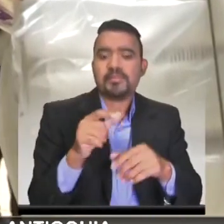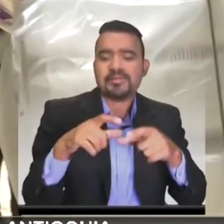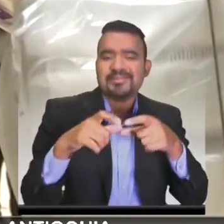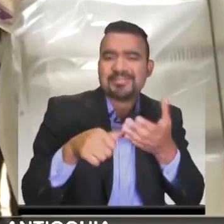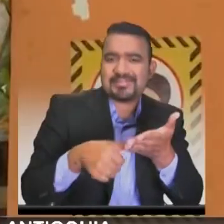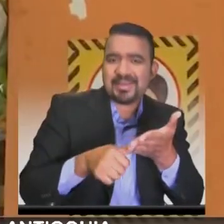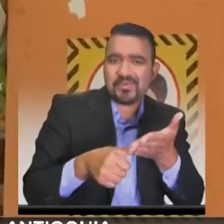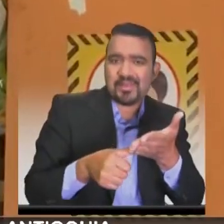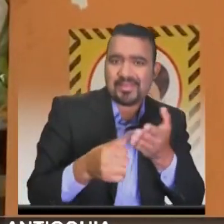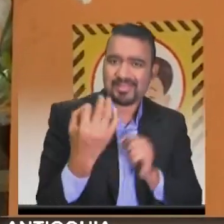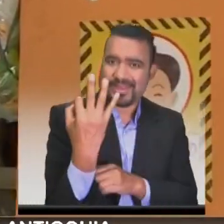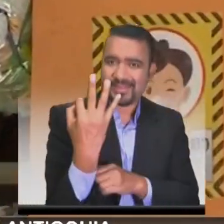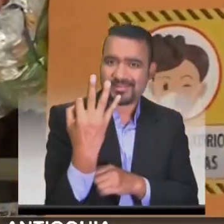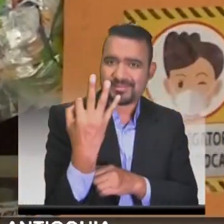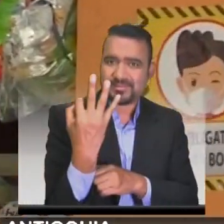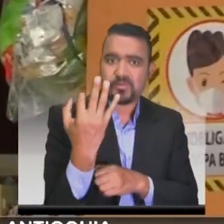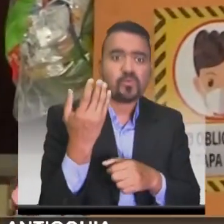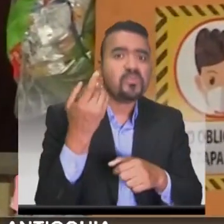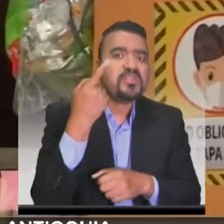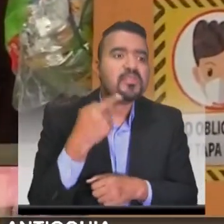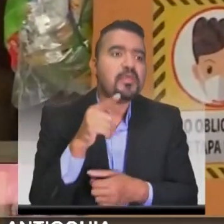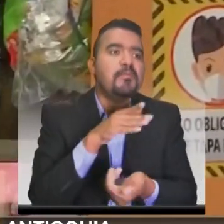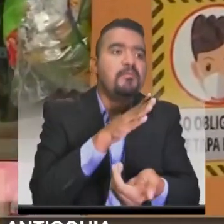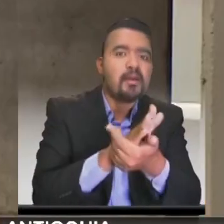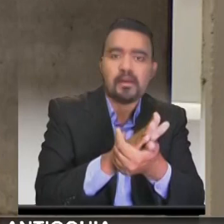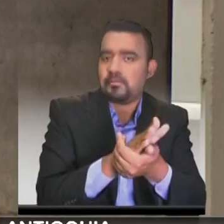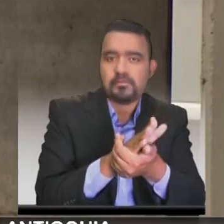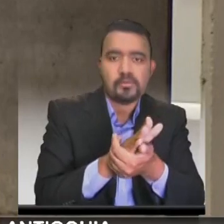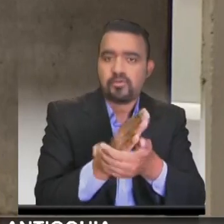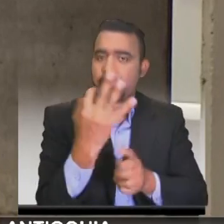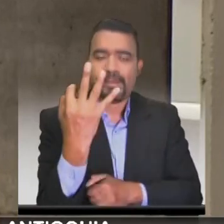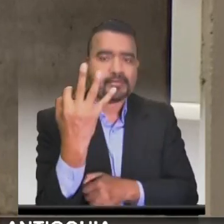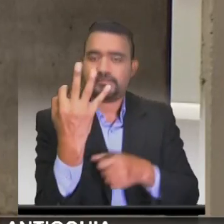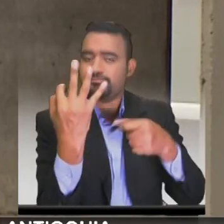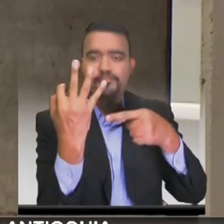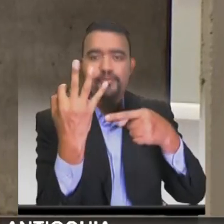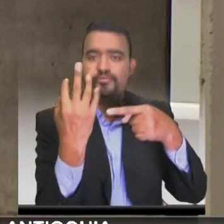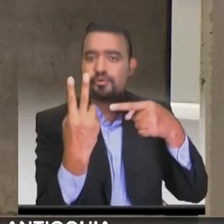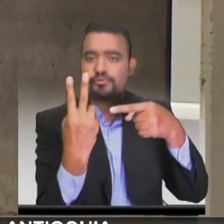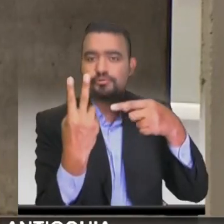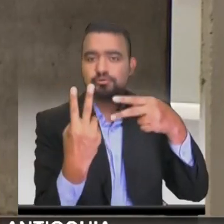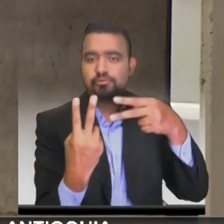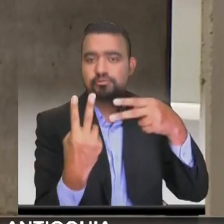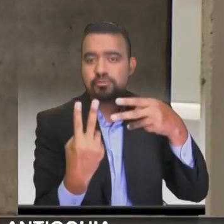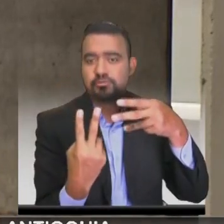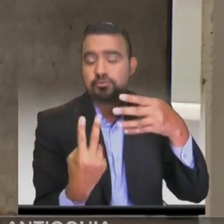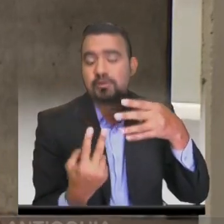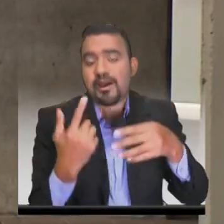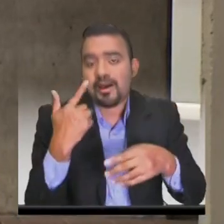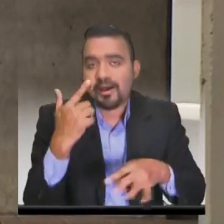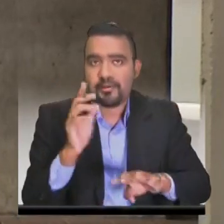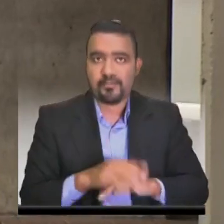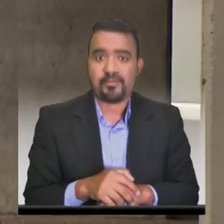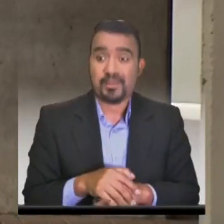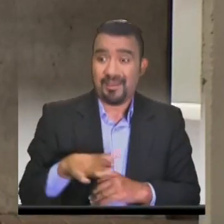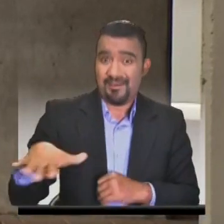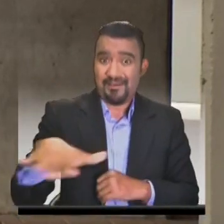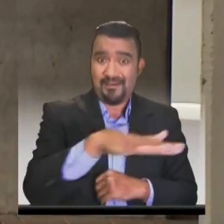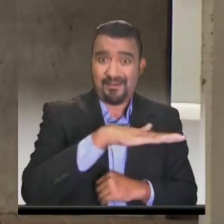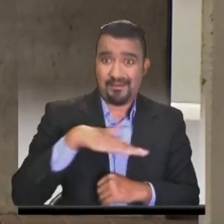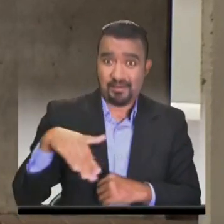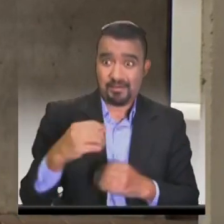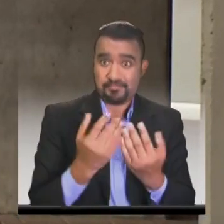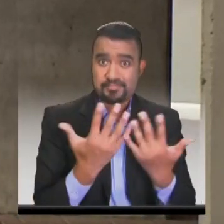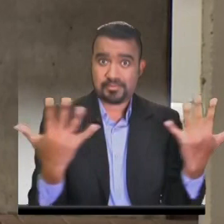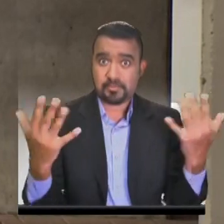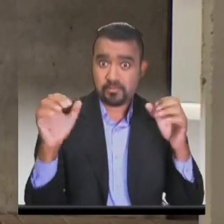cédulas autorizadas para el abastecimiento. Estamos evaluando si en Valle de San Nicolás y en Urabá debemos implementar en